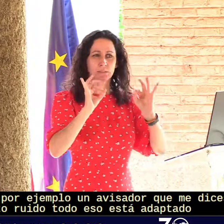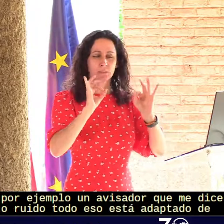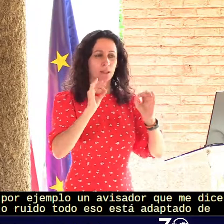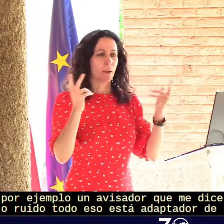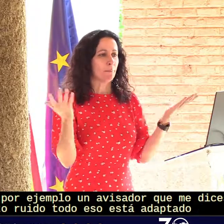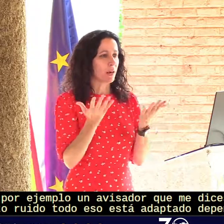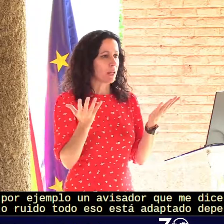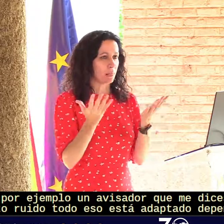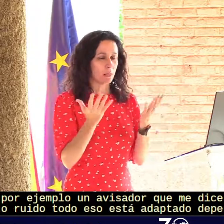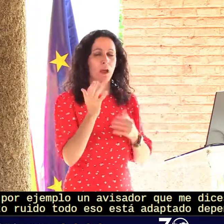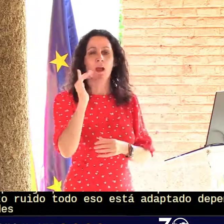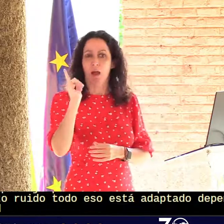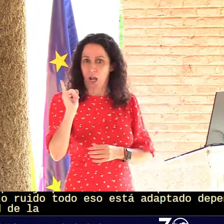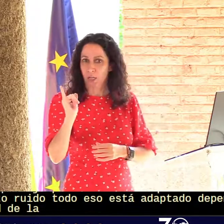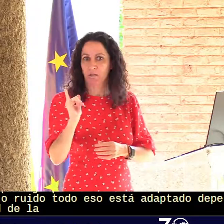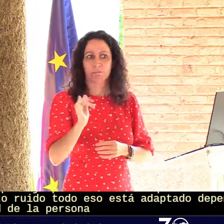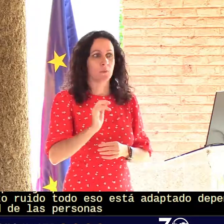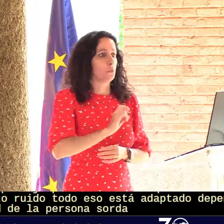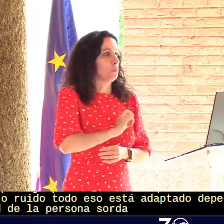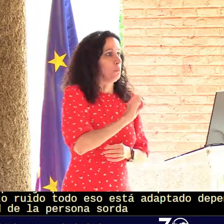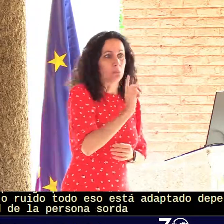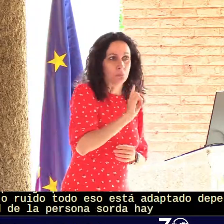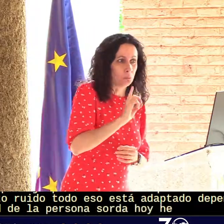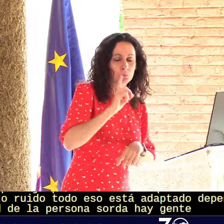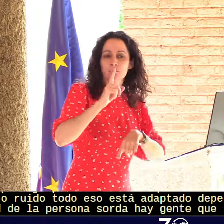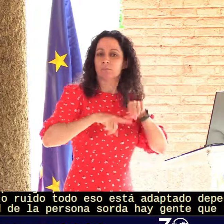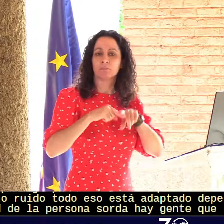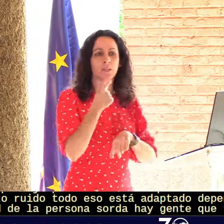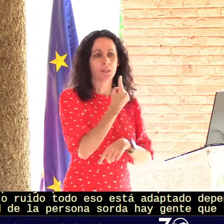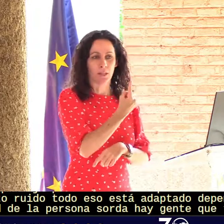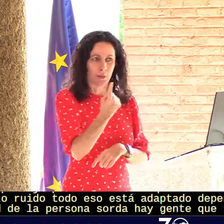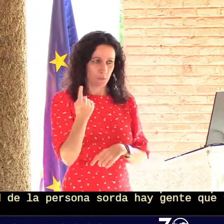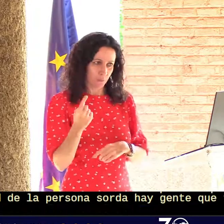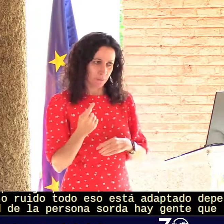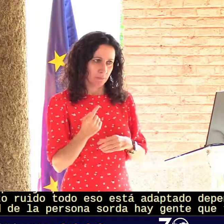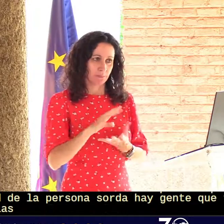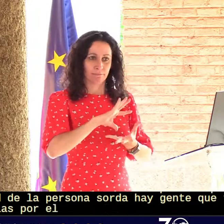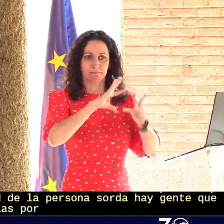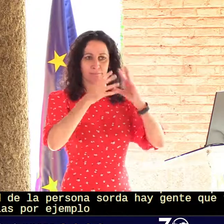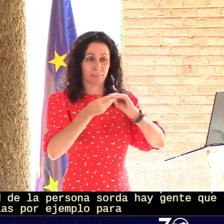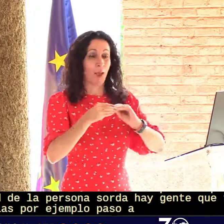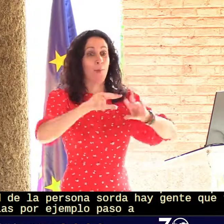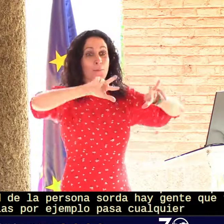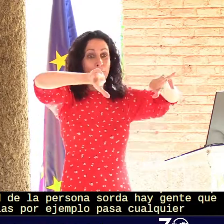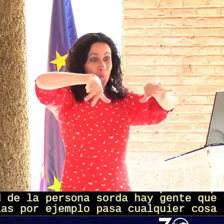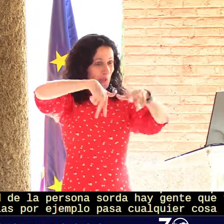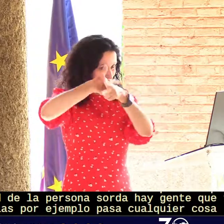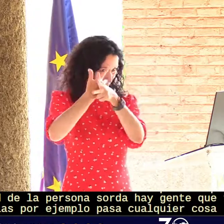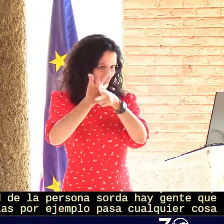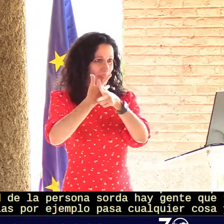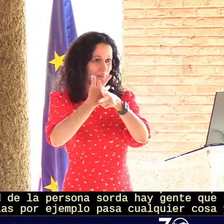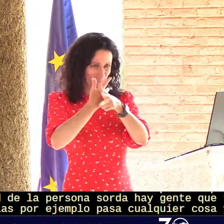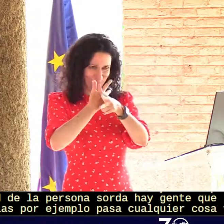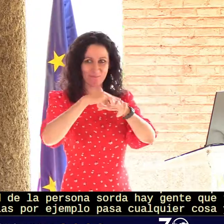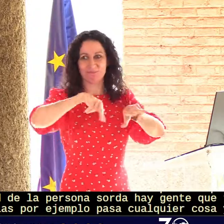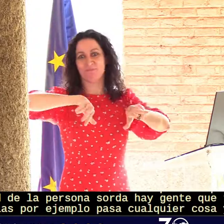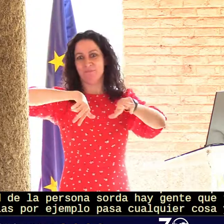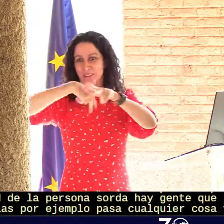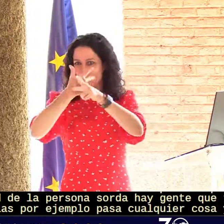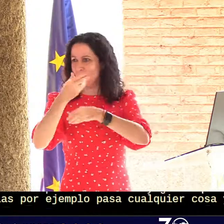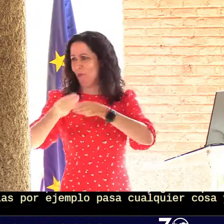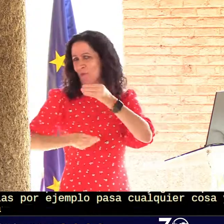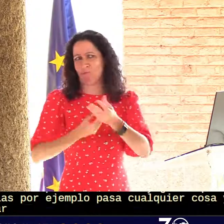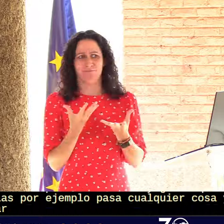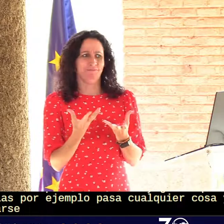dependiendo de la necesidad de la persona sorda hay gente que tiene adaptada emergencias por ejemplo pasa cualquier cosa y la casa empieza a